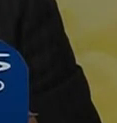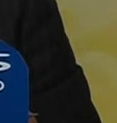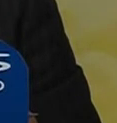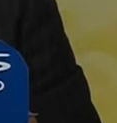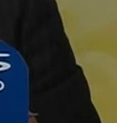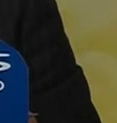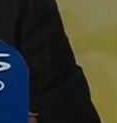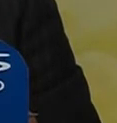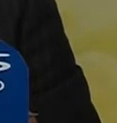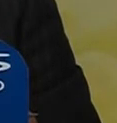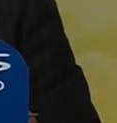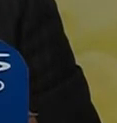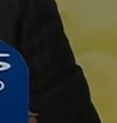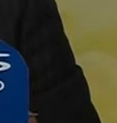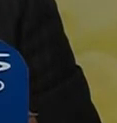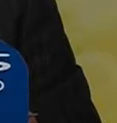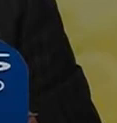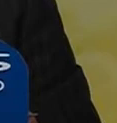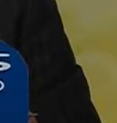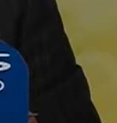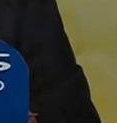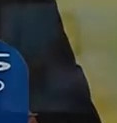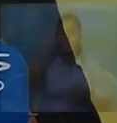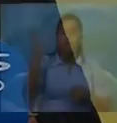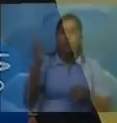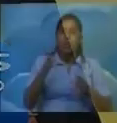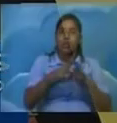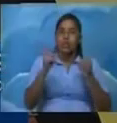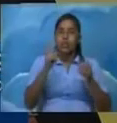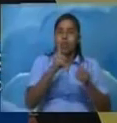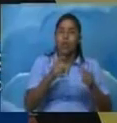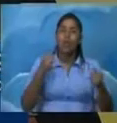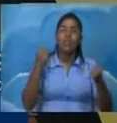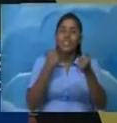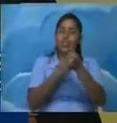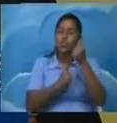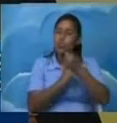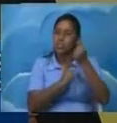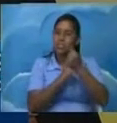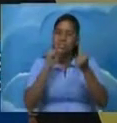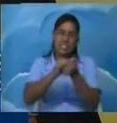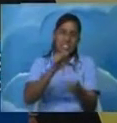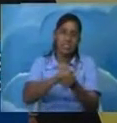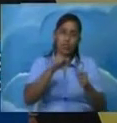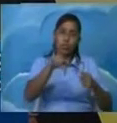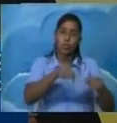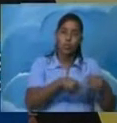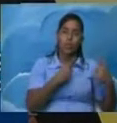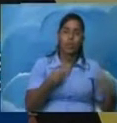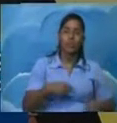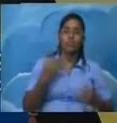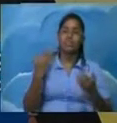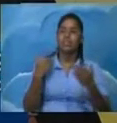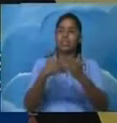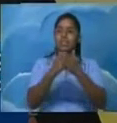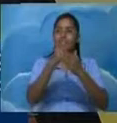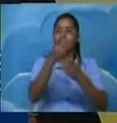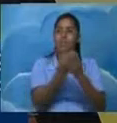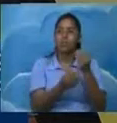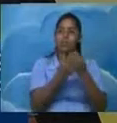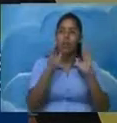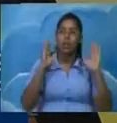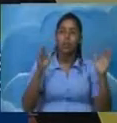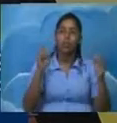en la tierra que Jehová tu Dios te da, no endurecerás tu corazón, ni cerrarás tu mano contra tu